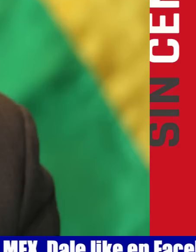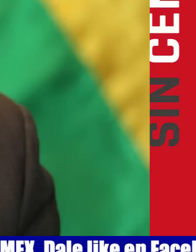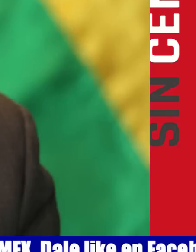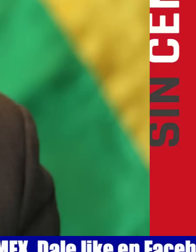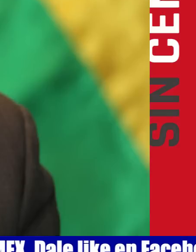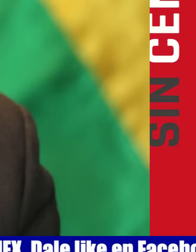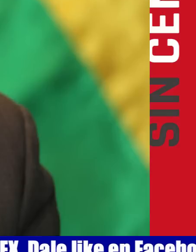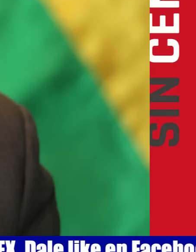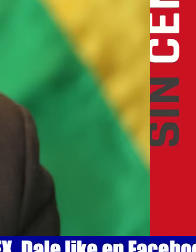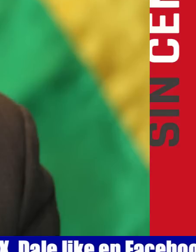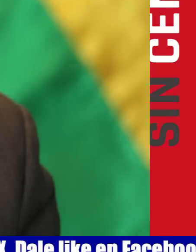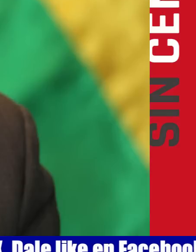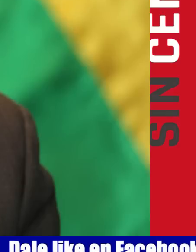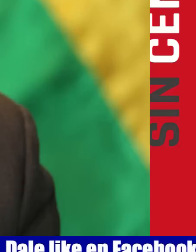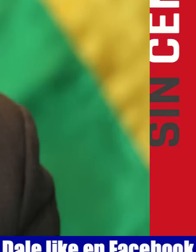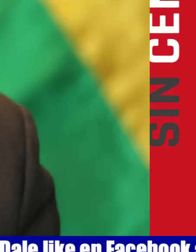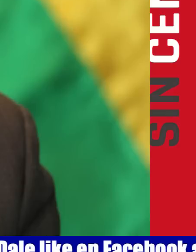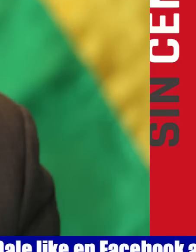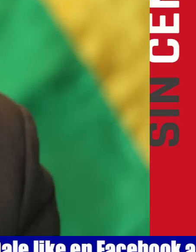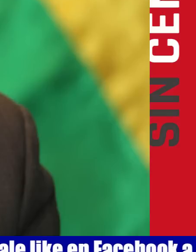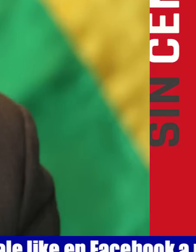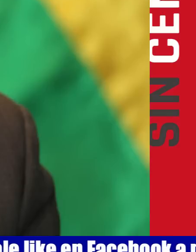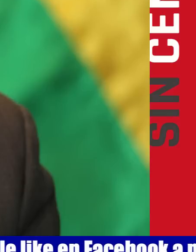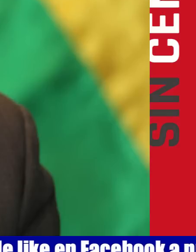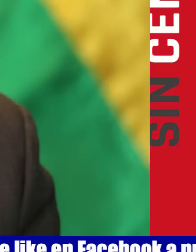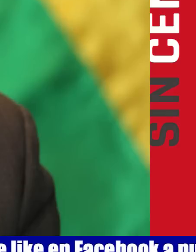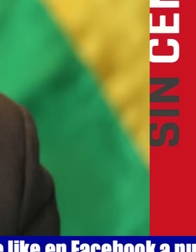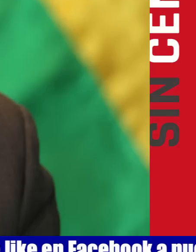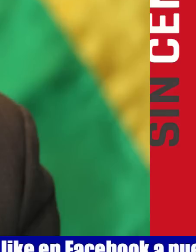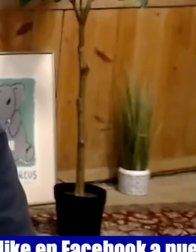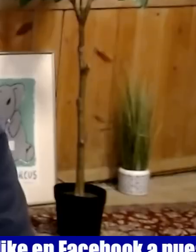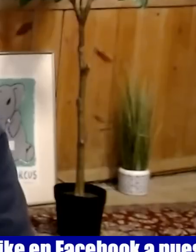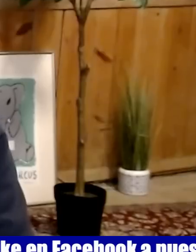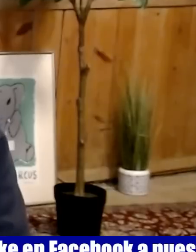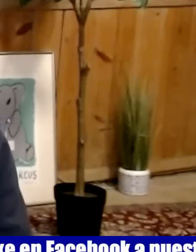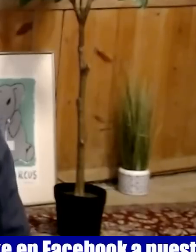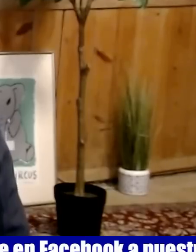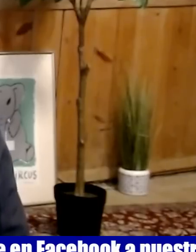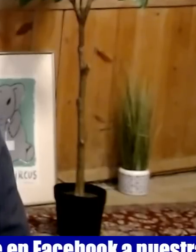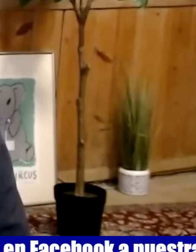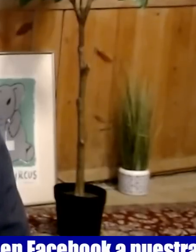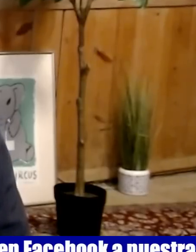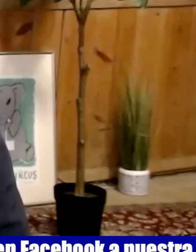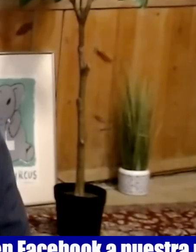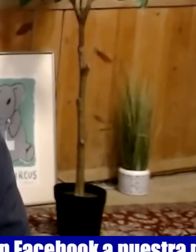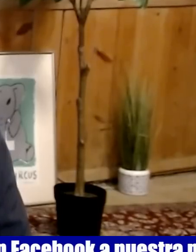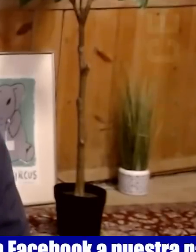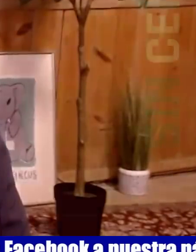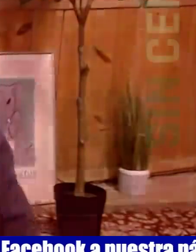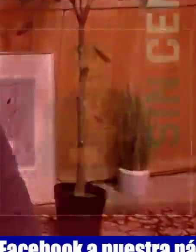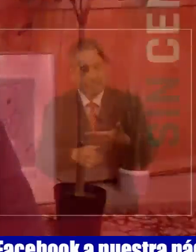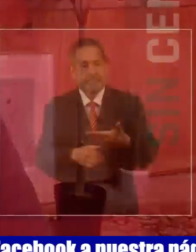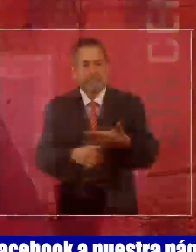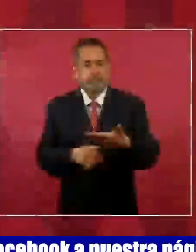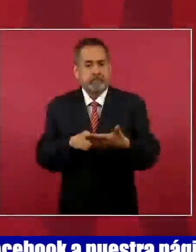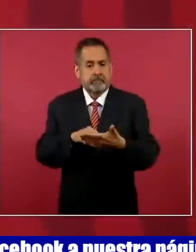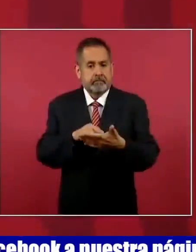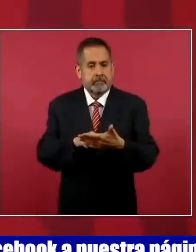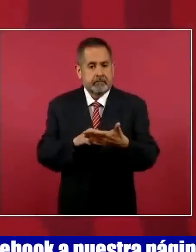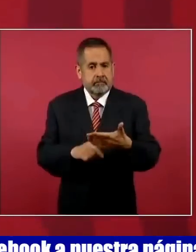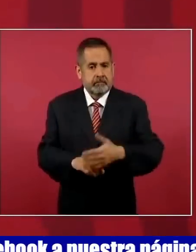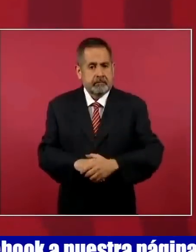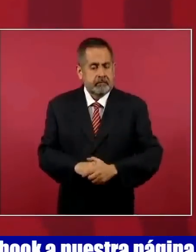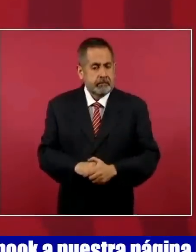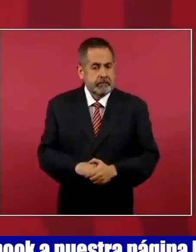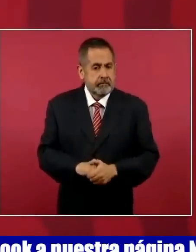Y lo que es peor, le están exigiendo al presidente López Obrador que se calle en una injusticia, que nos callemos todos